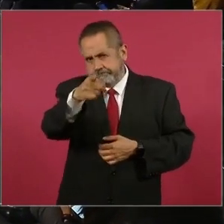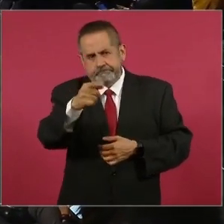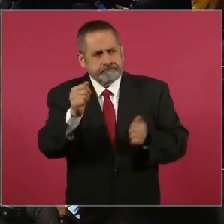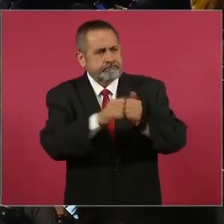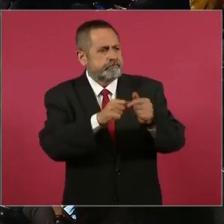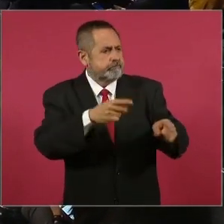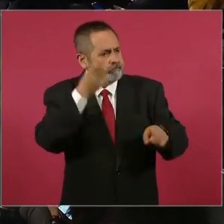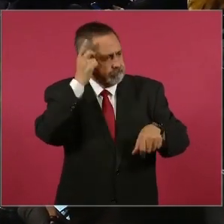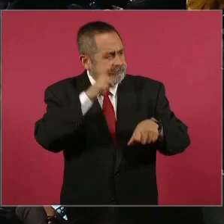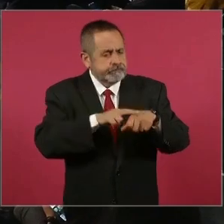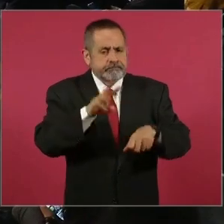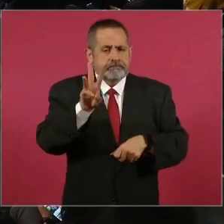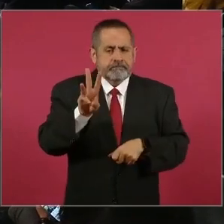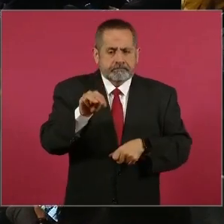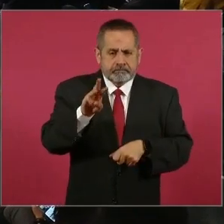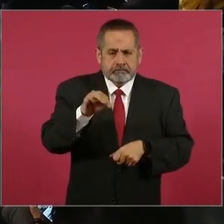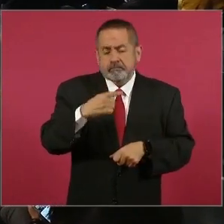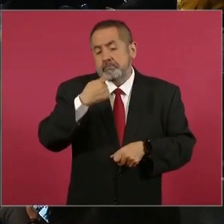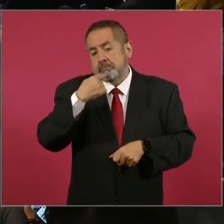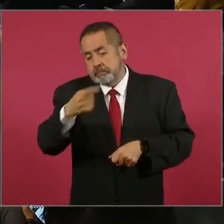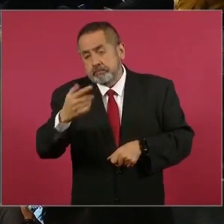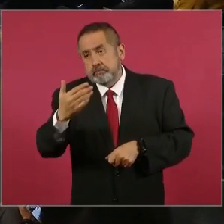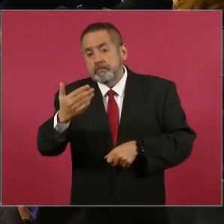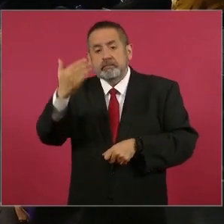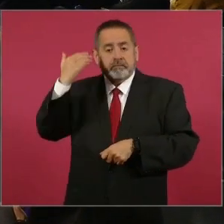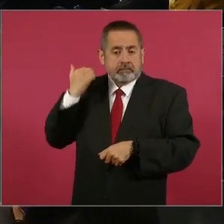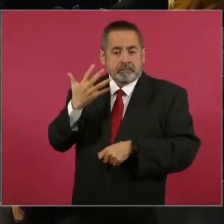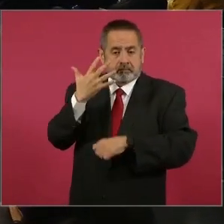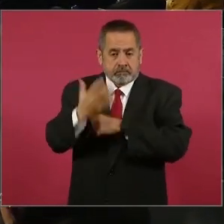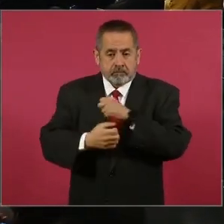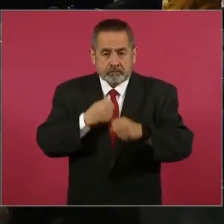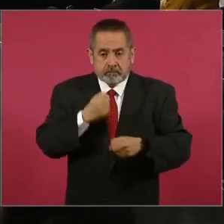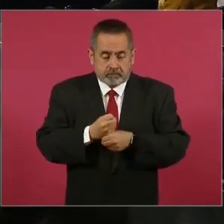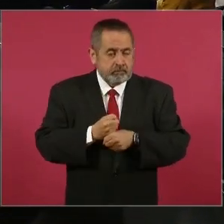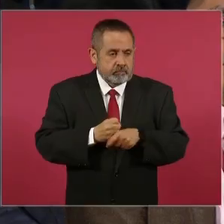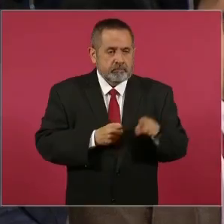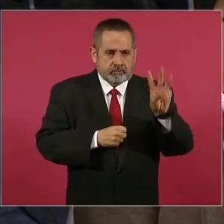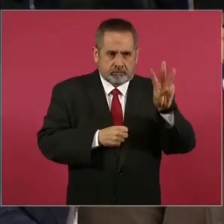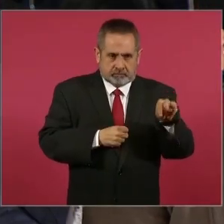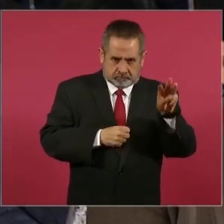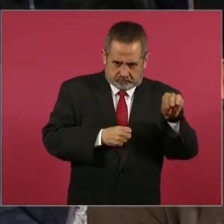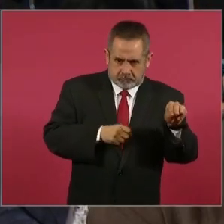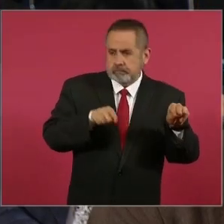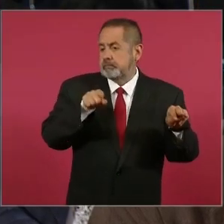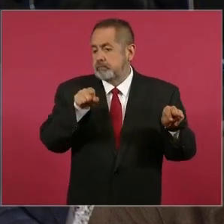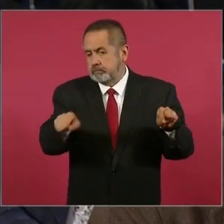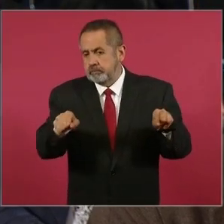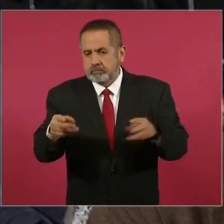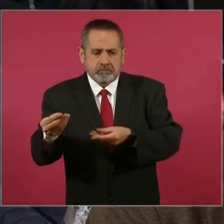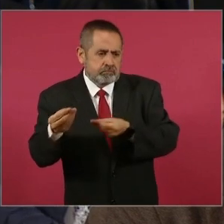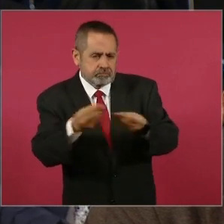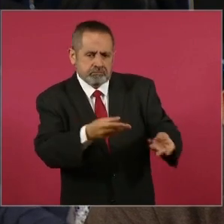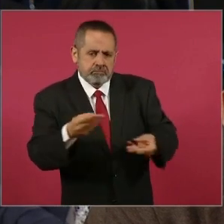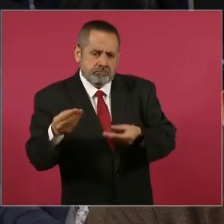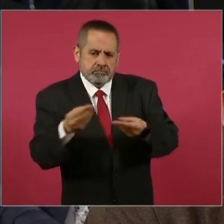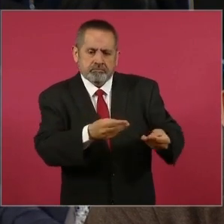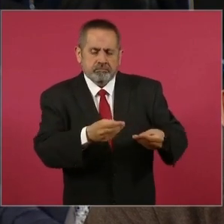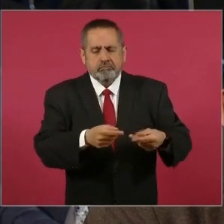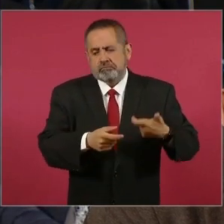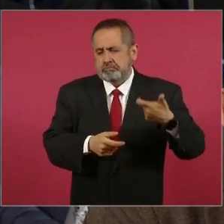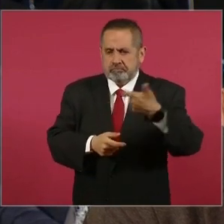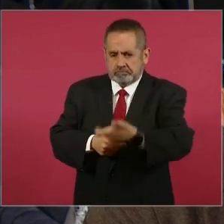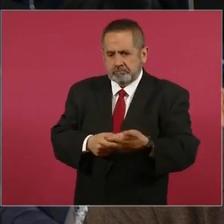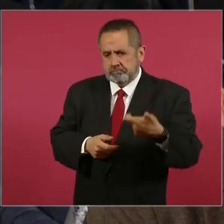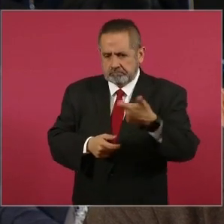directivos de Walmart que hace 5 años eran proveedores de Walmart sin embargo hubo bueno dentro de los